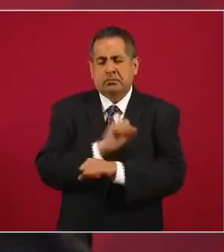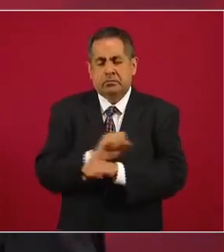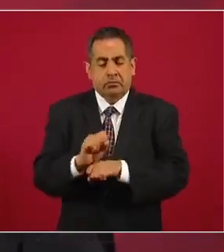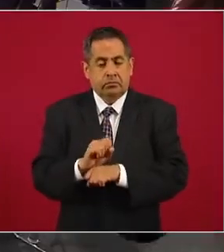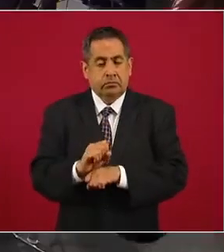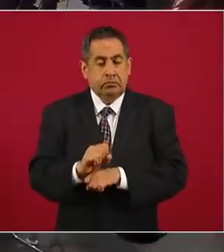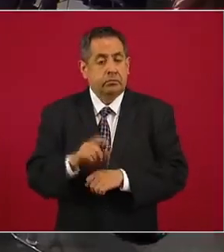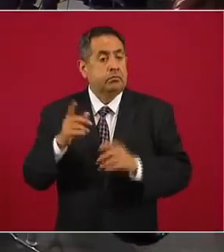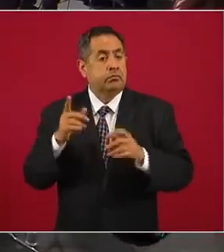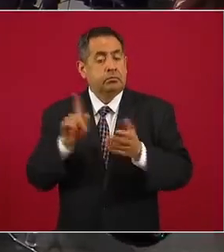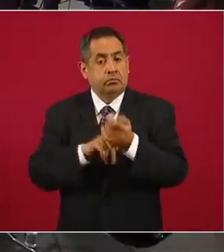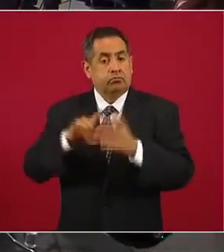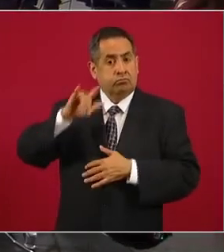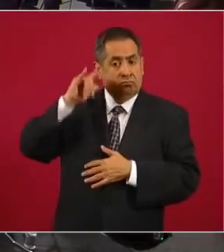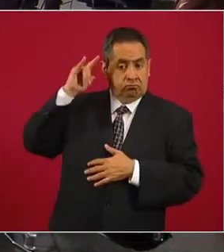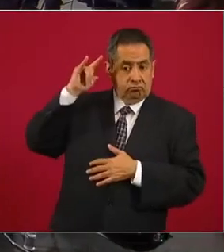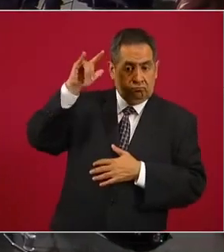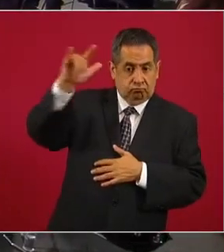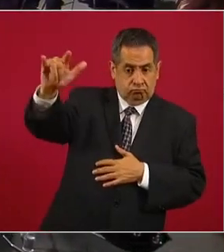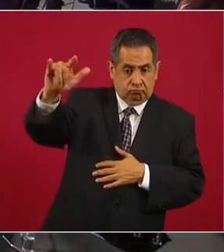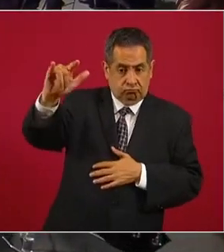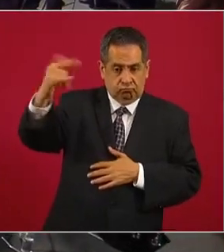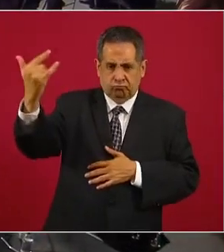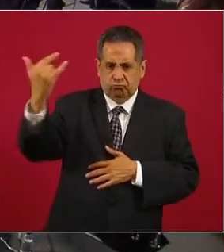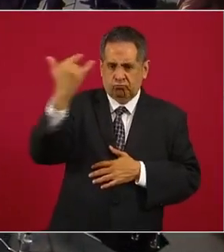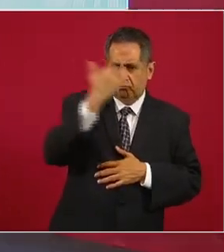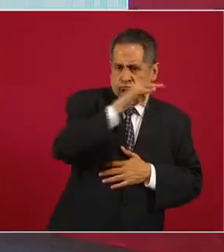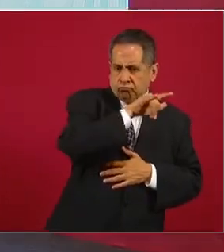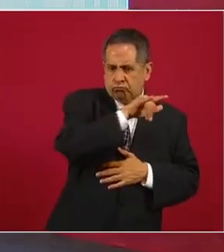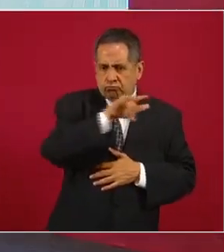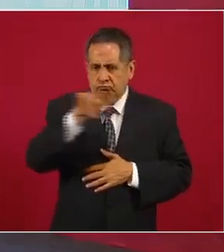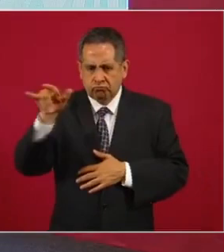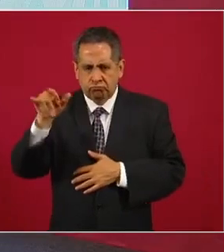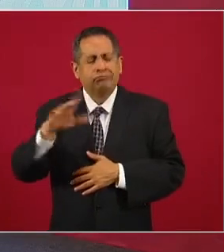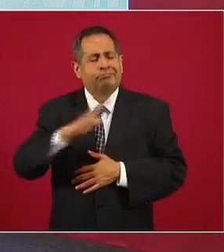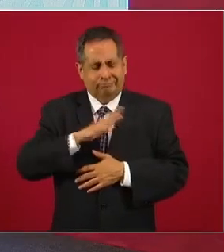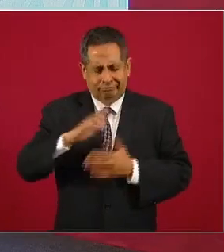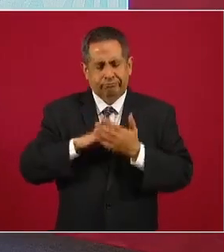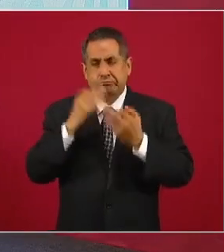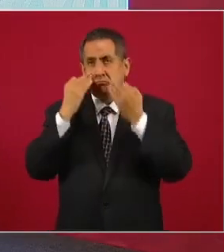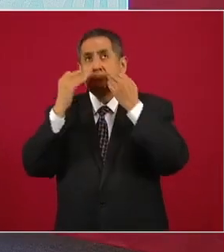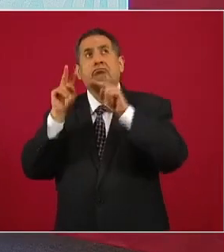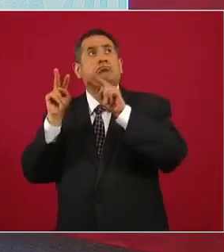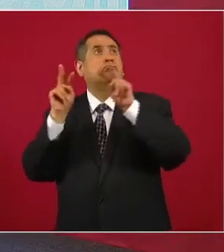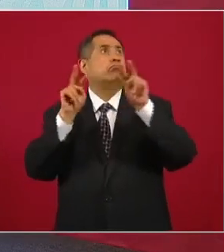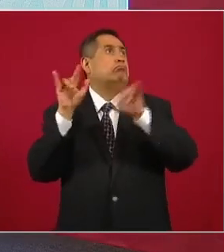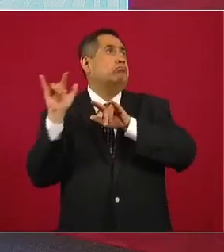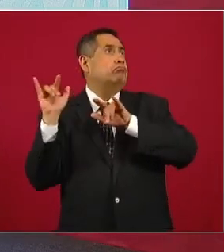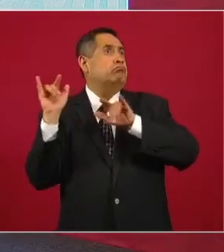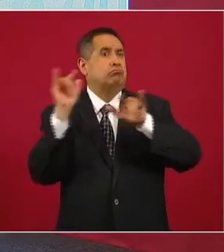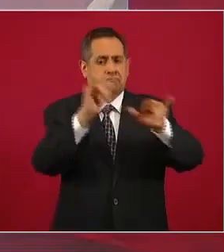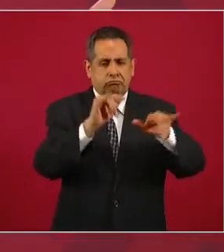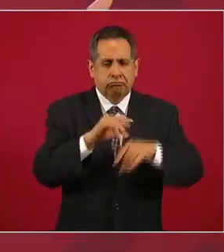Y los aviones, eso sí, el espectáculo de los aviones.